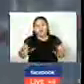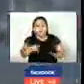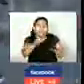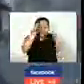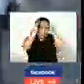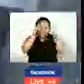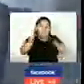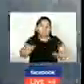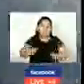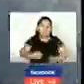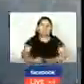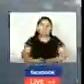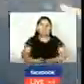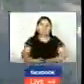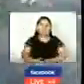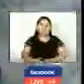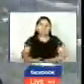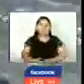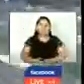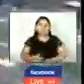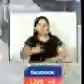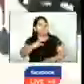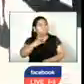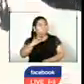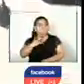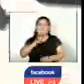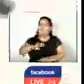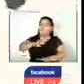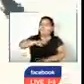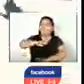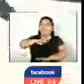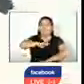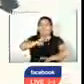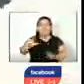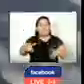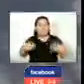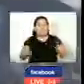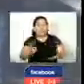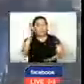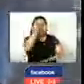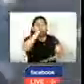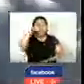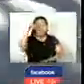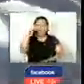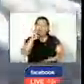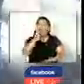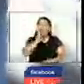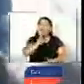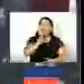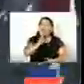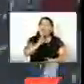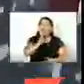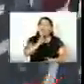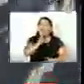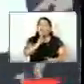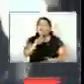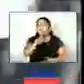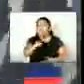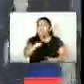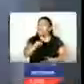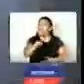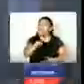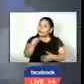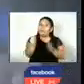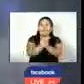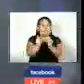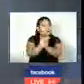eso. Nos sentimos muy satisfechos por eso. En lo que Honduras ha tenido problemas graves,